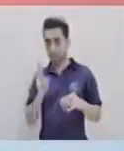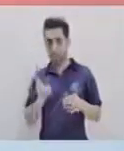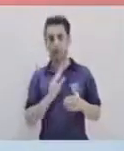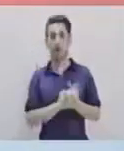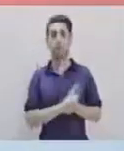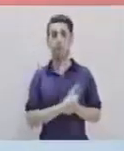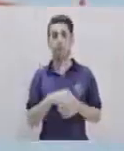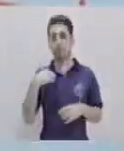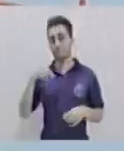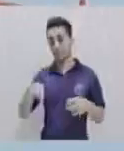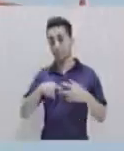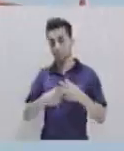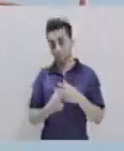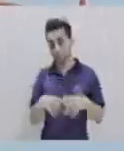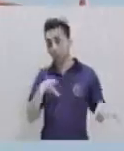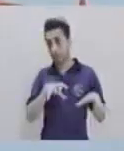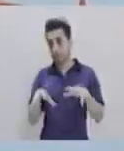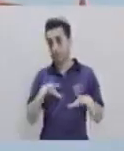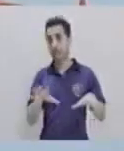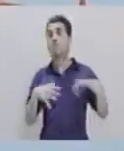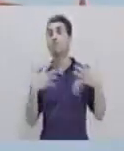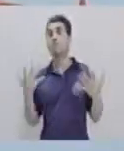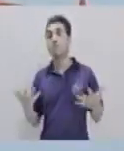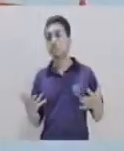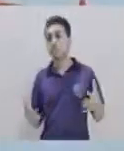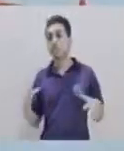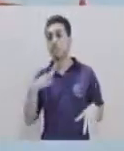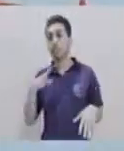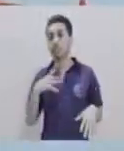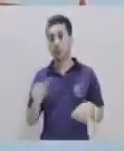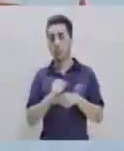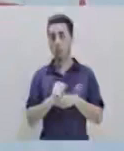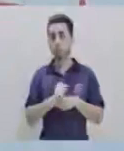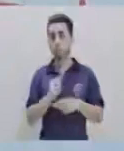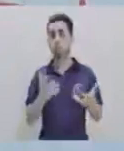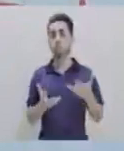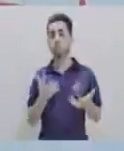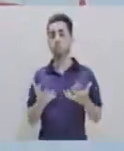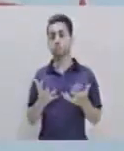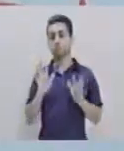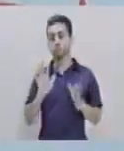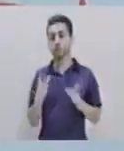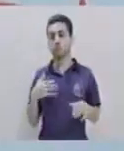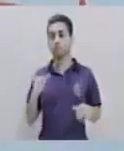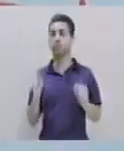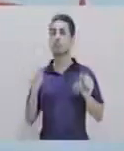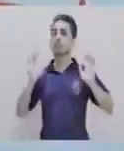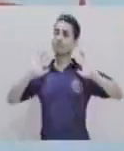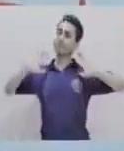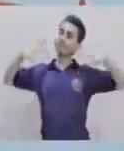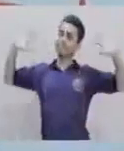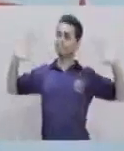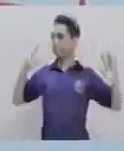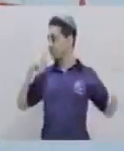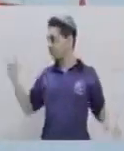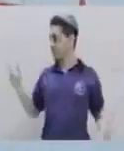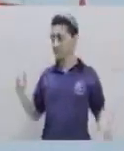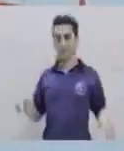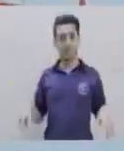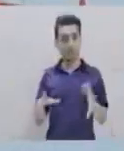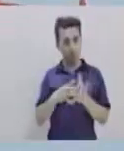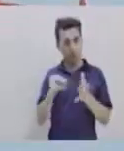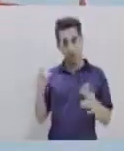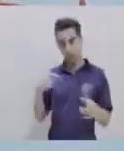tener un pequeño calentamiento y vamos a empezar haciendo estiramientos. Tomamos una pierna, extendemos, ¿sí? Tomamos la